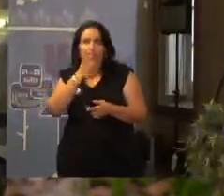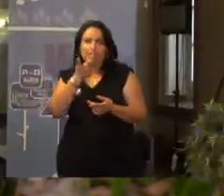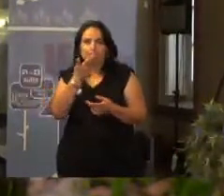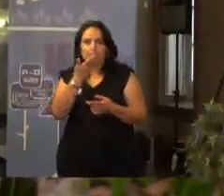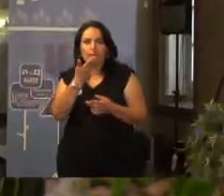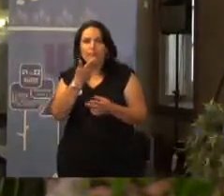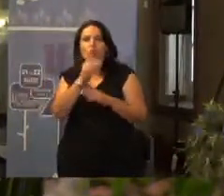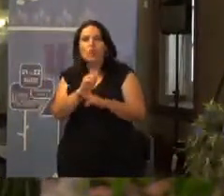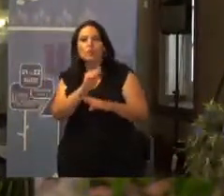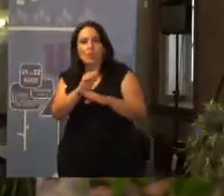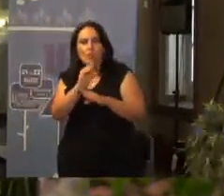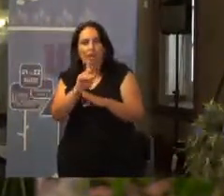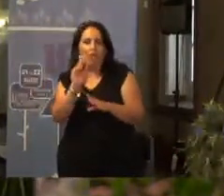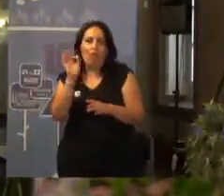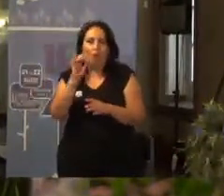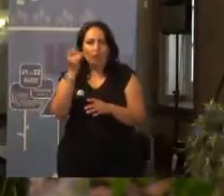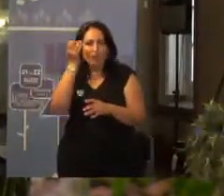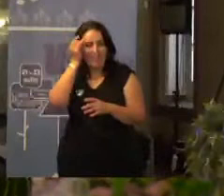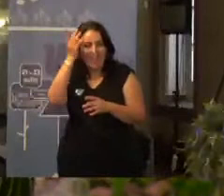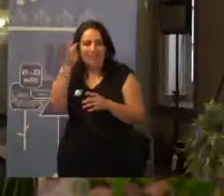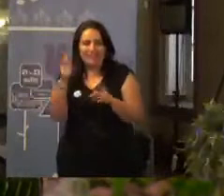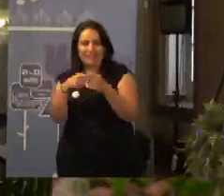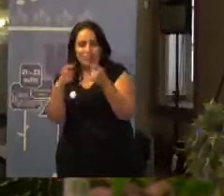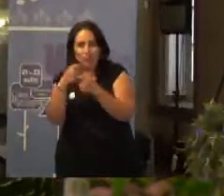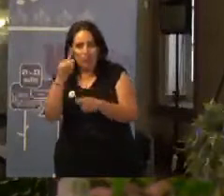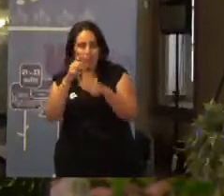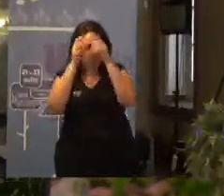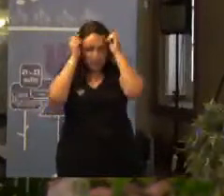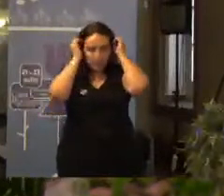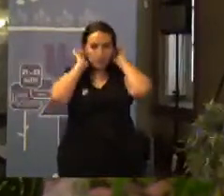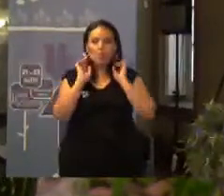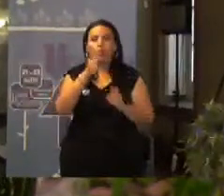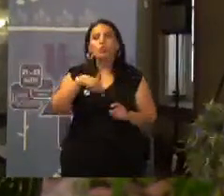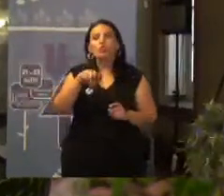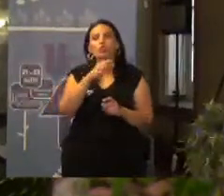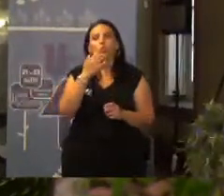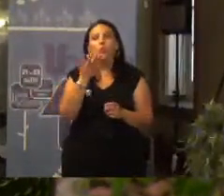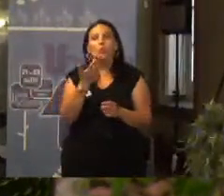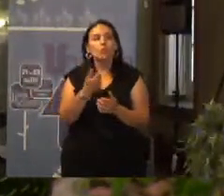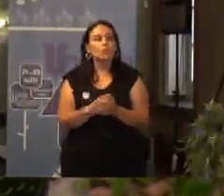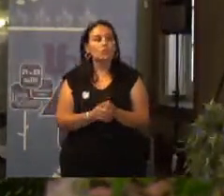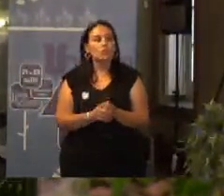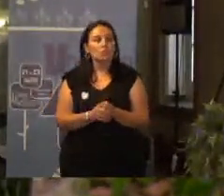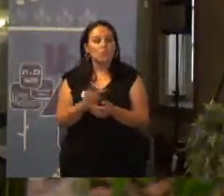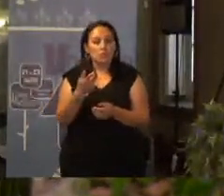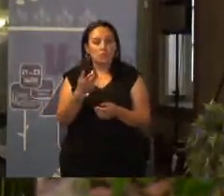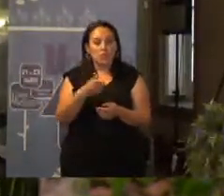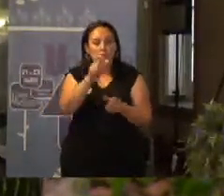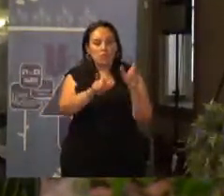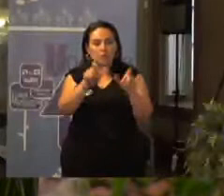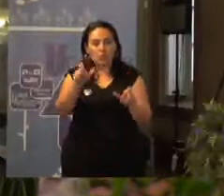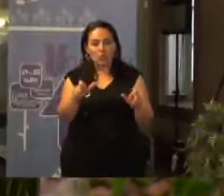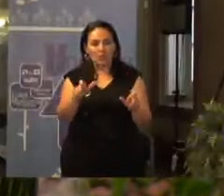caso, semella que cada vez máis hai unha demanda da cidadanía de rachar con ese statu quo,